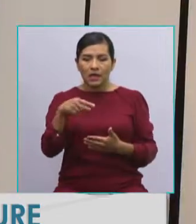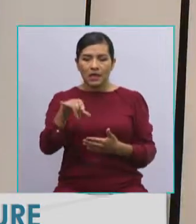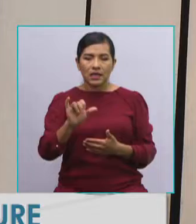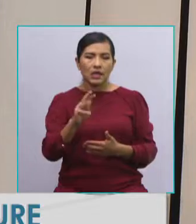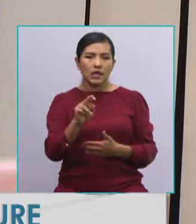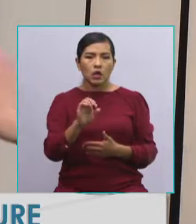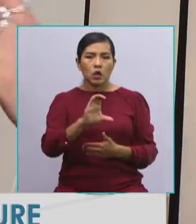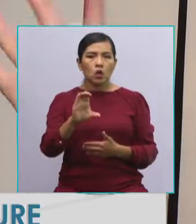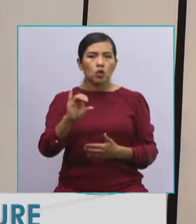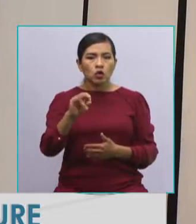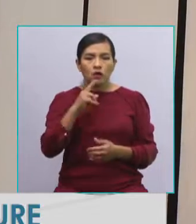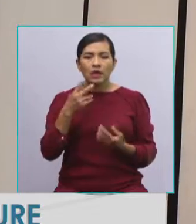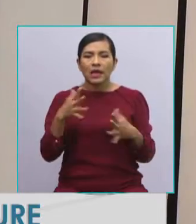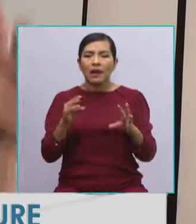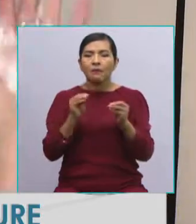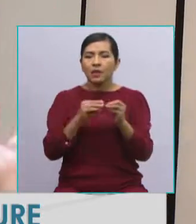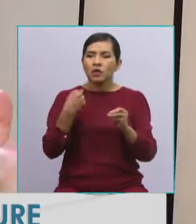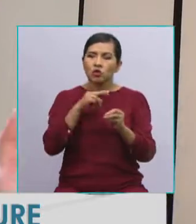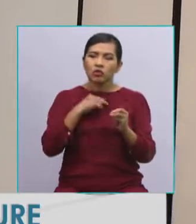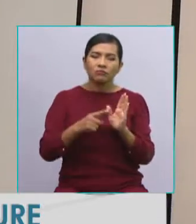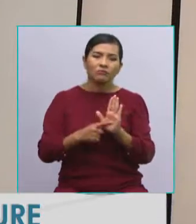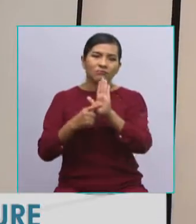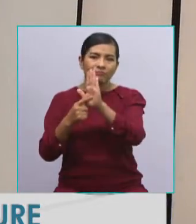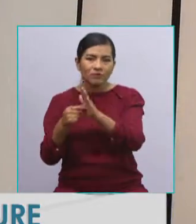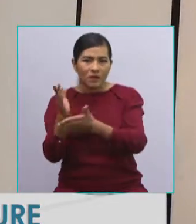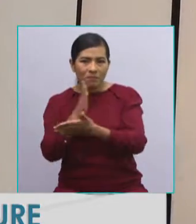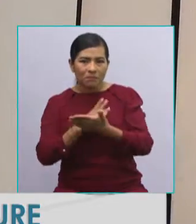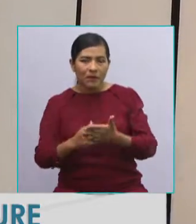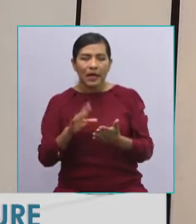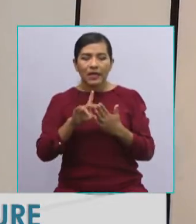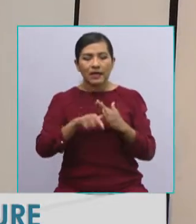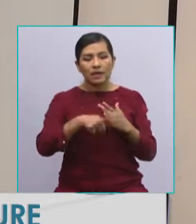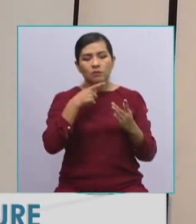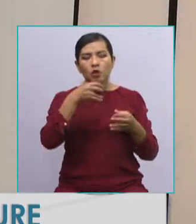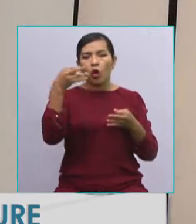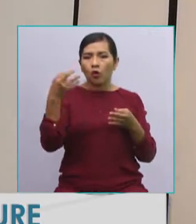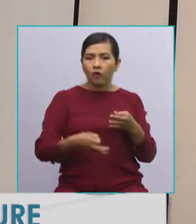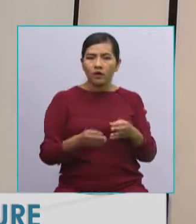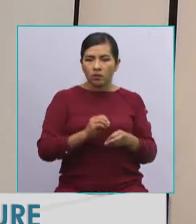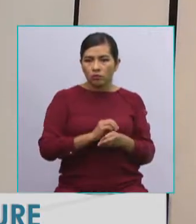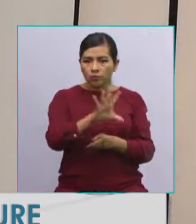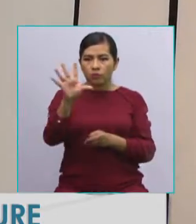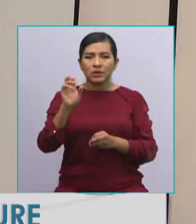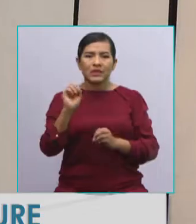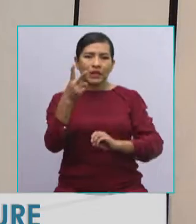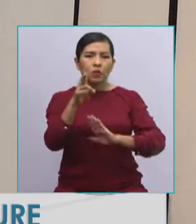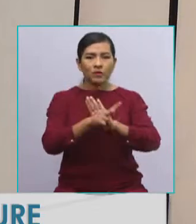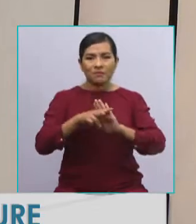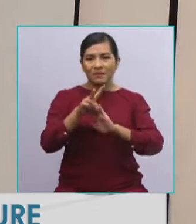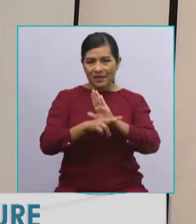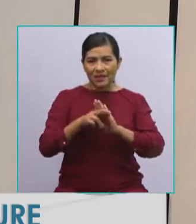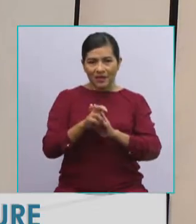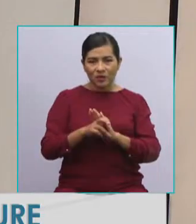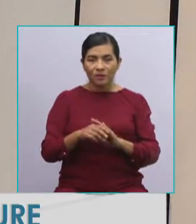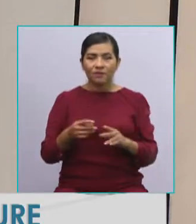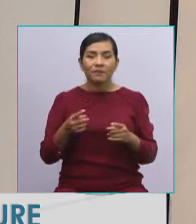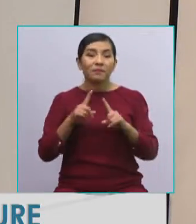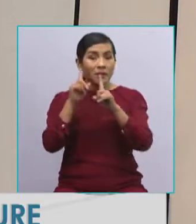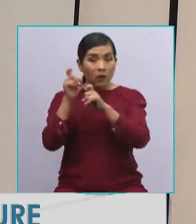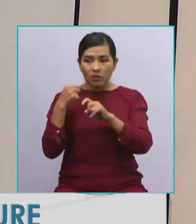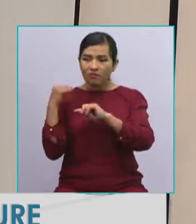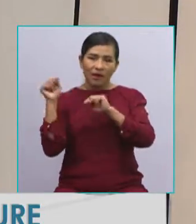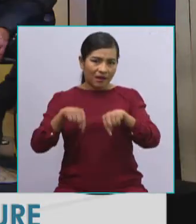una previa de lo que va a ser el concierto oficial del lanzamiento del videoclip, del segundo videoclip de la banda. ¿Y podemos estrenarlo acá?